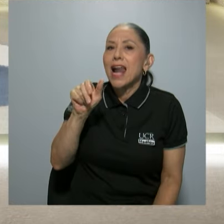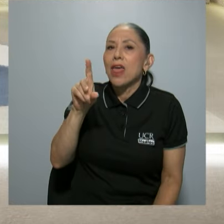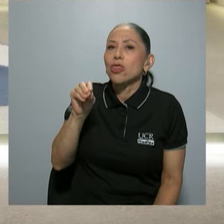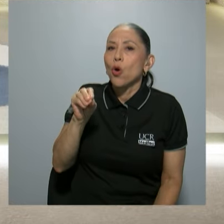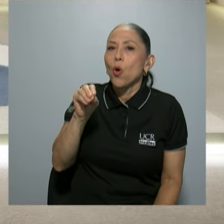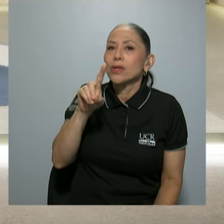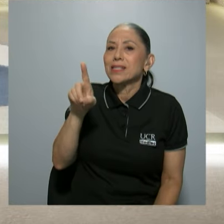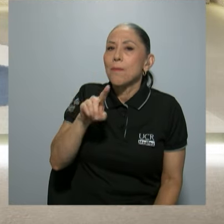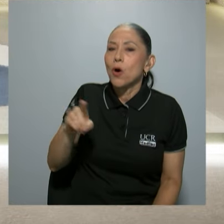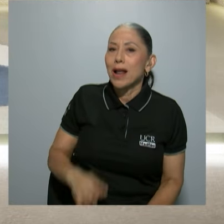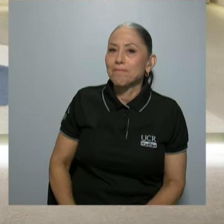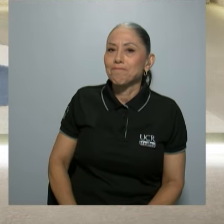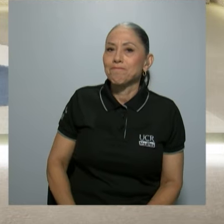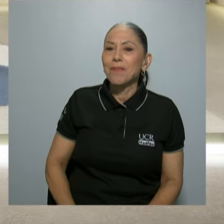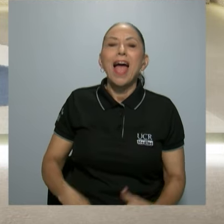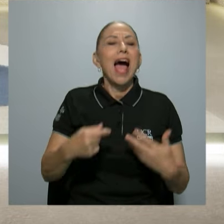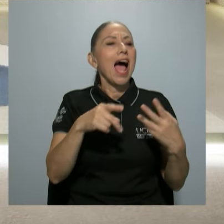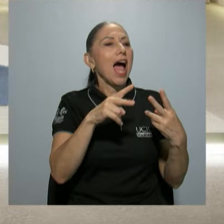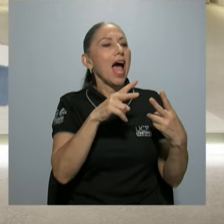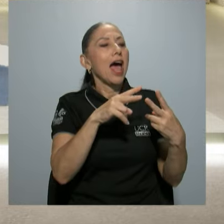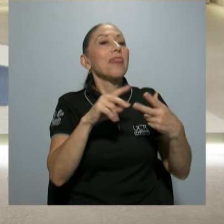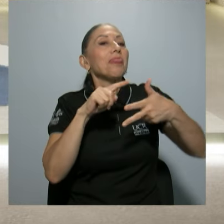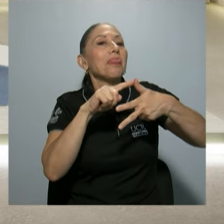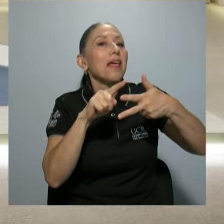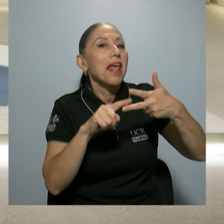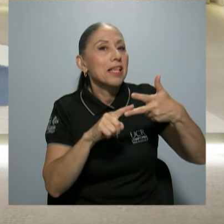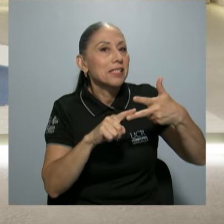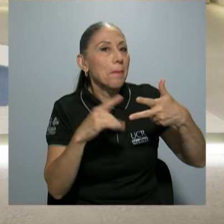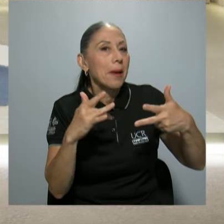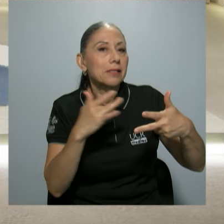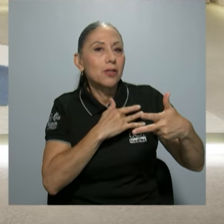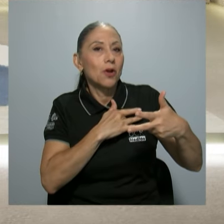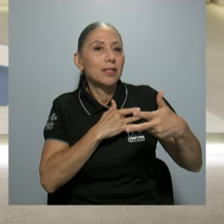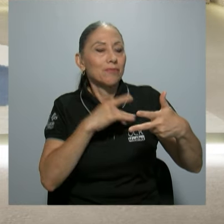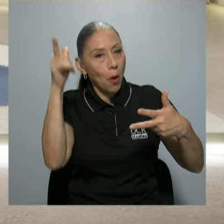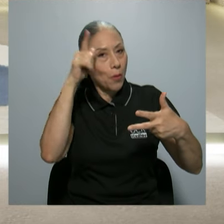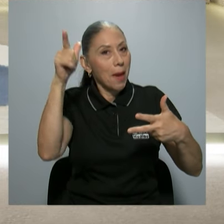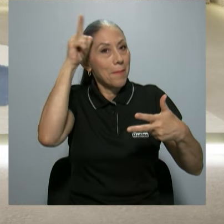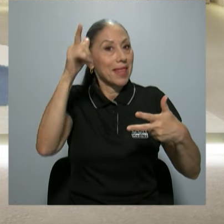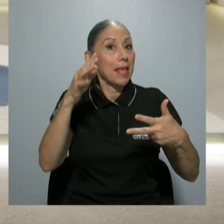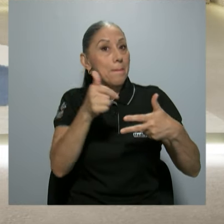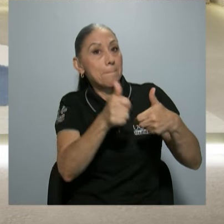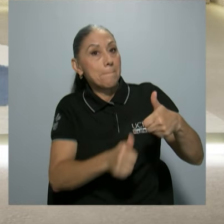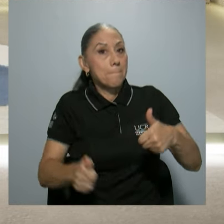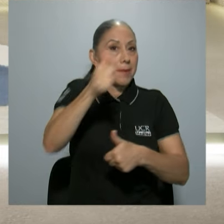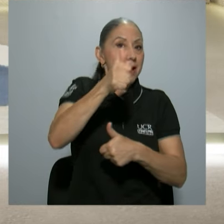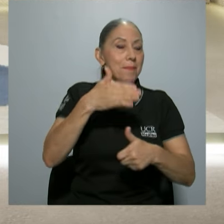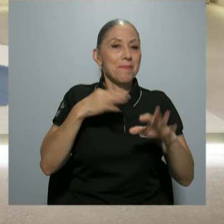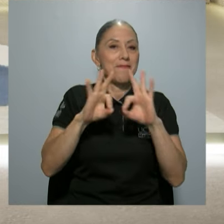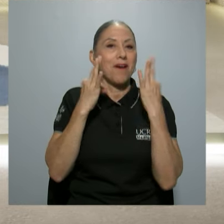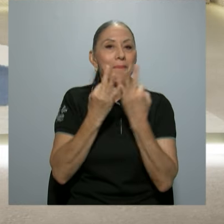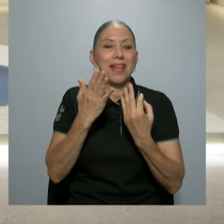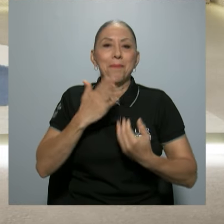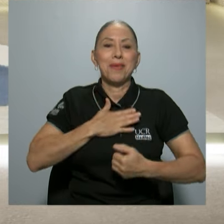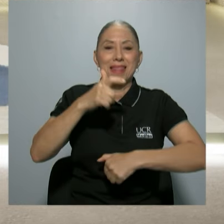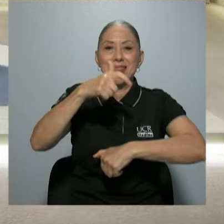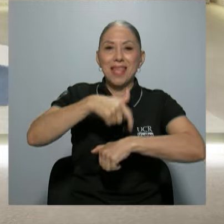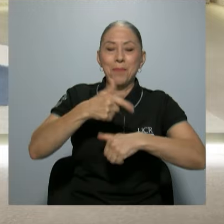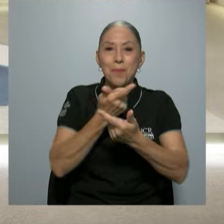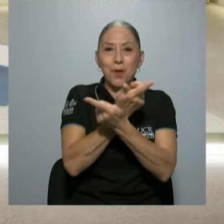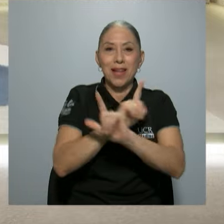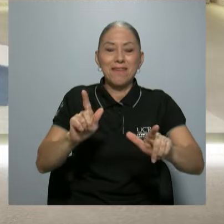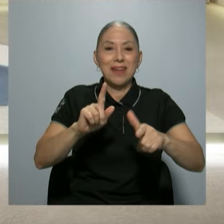que tres pasiones. Obviamente mi prioridad es mi familia, en mi tiempo libre, pero aparte de ello, las dos grandes